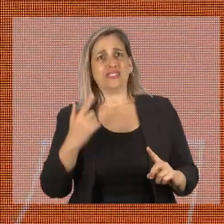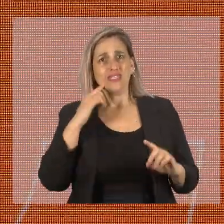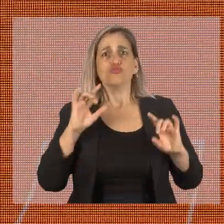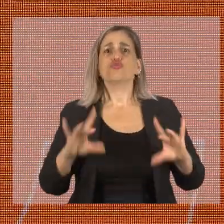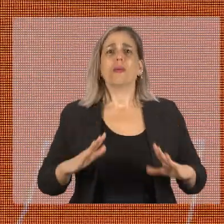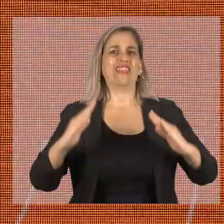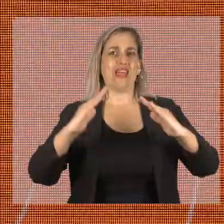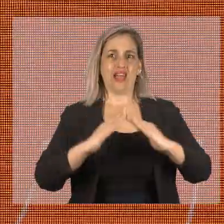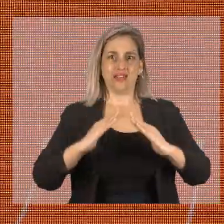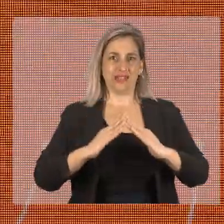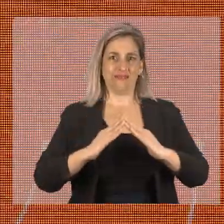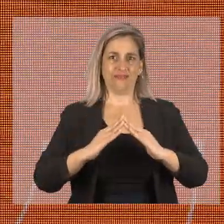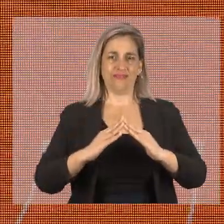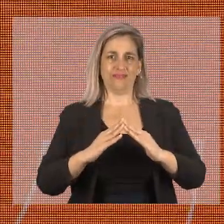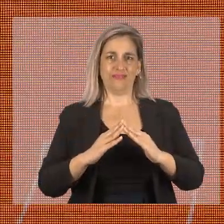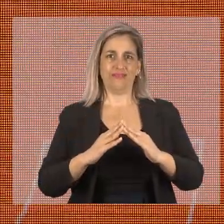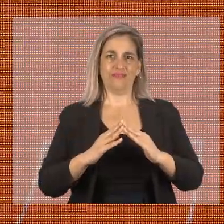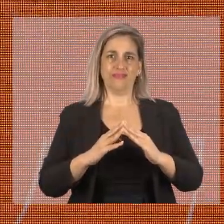la vivienda.